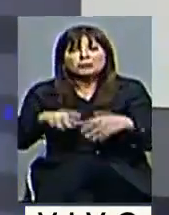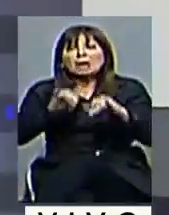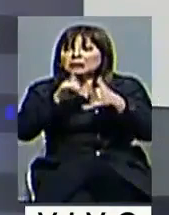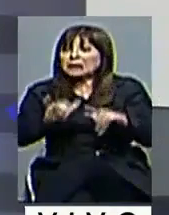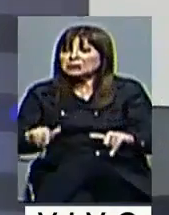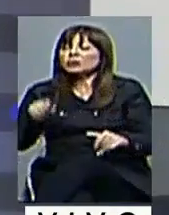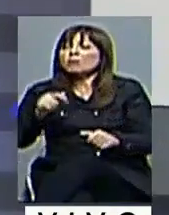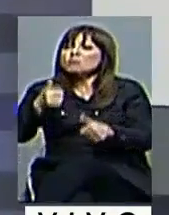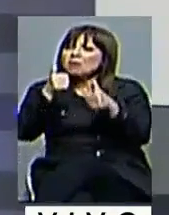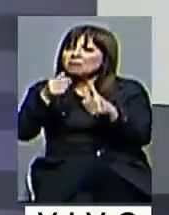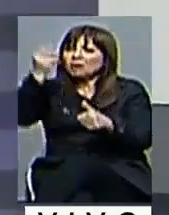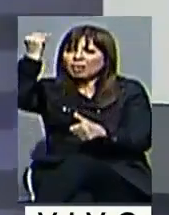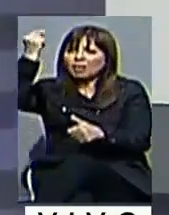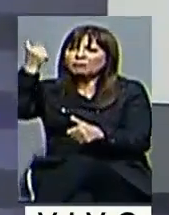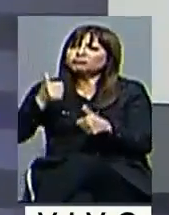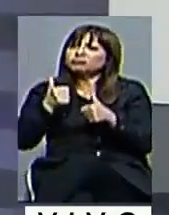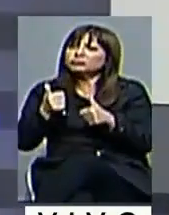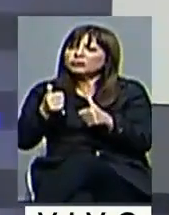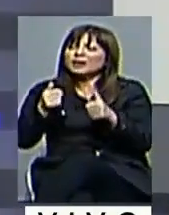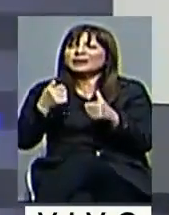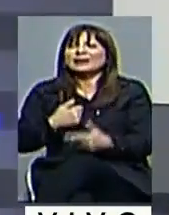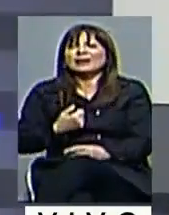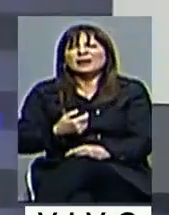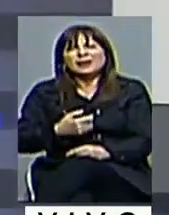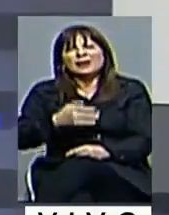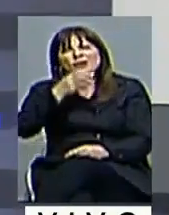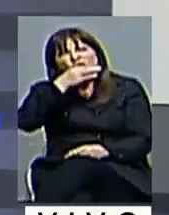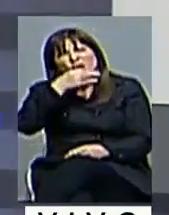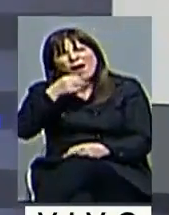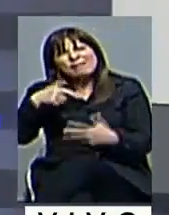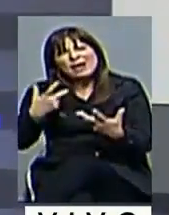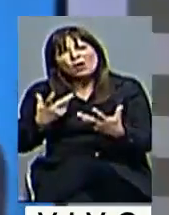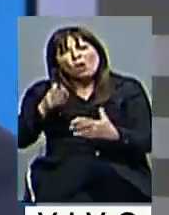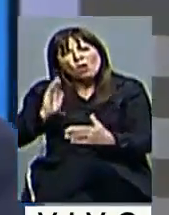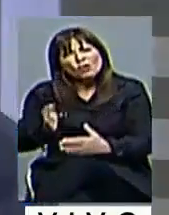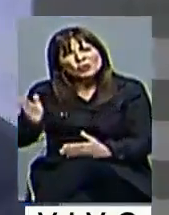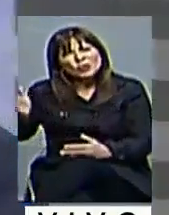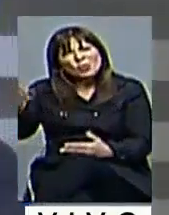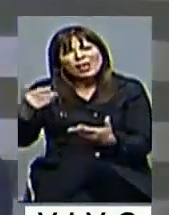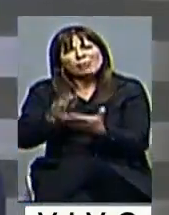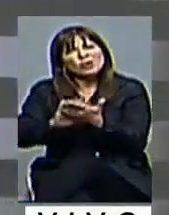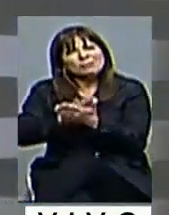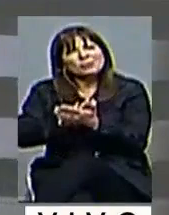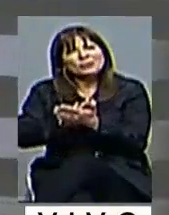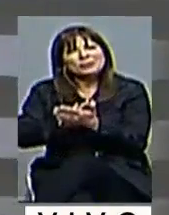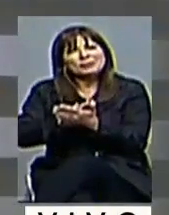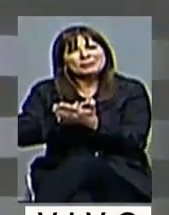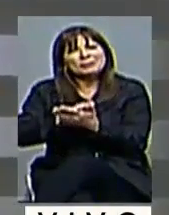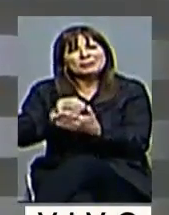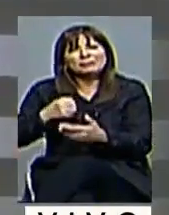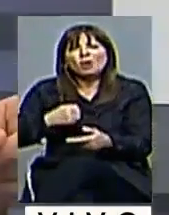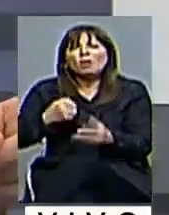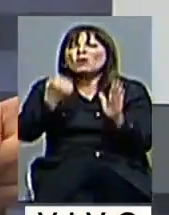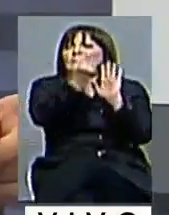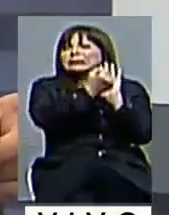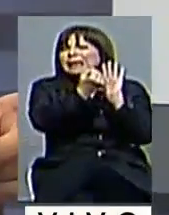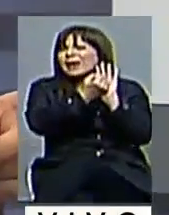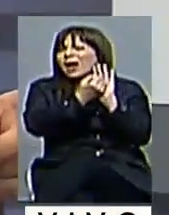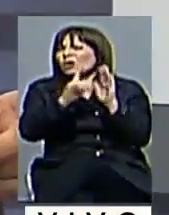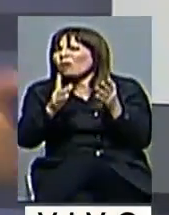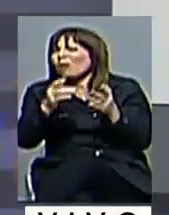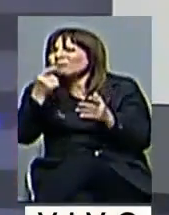Si no, es bien... Pero eso te habla un poquito de continuidad también, ¿o no? Porque el hecho dice, yo he recibido muchas ideas de ello. Bueno, es que da la señal de continuidad en